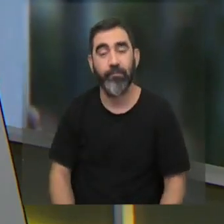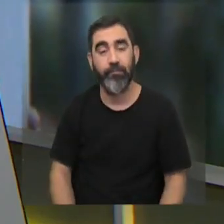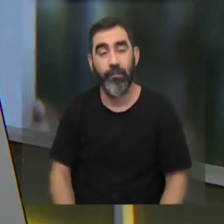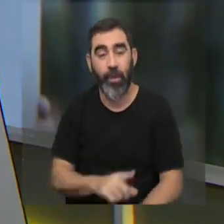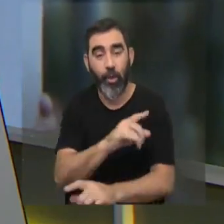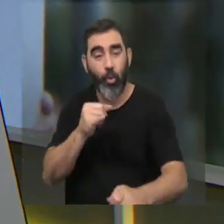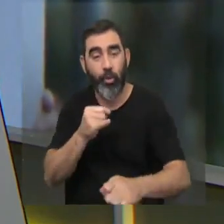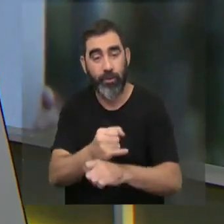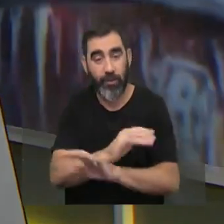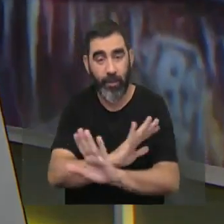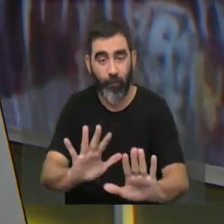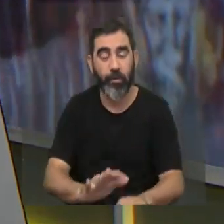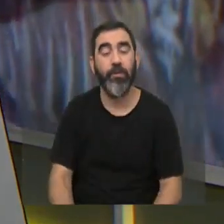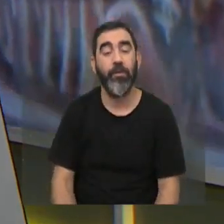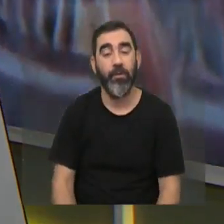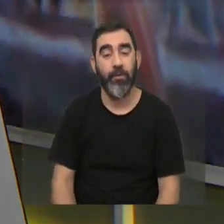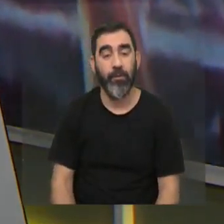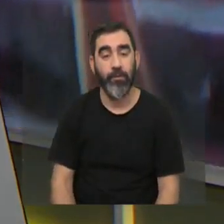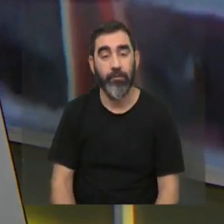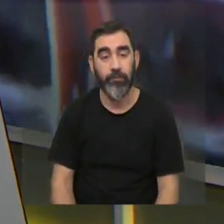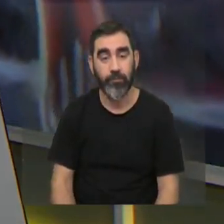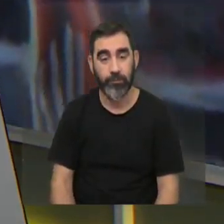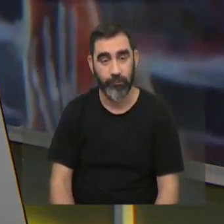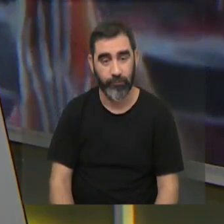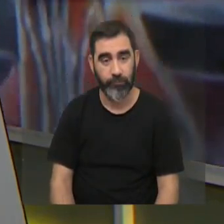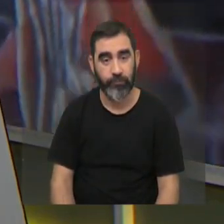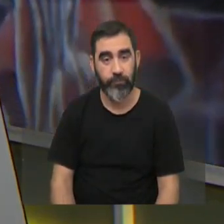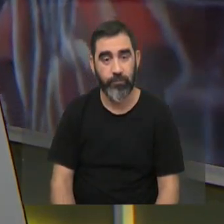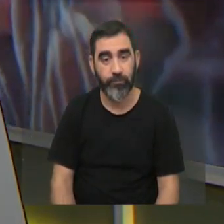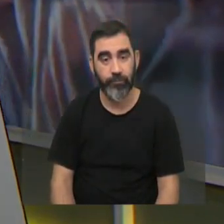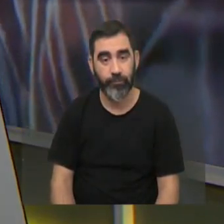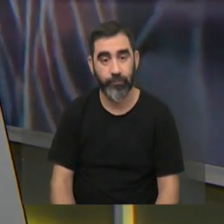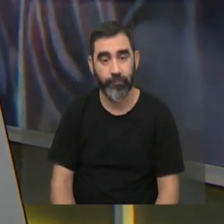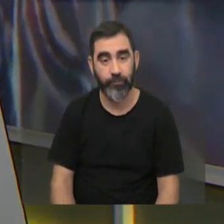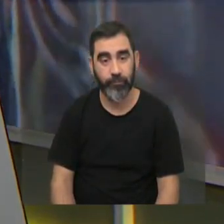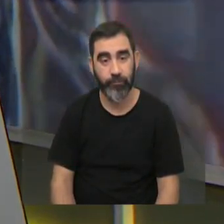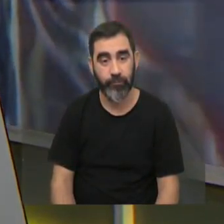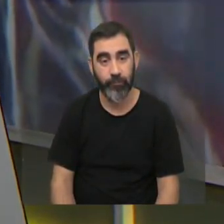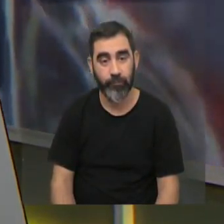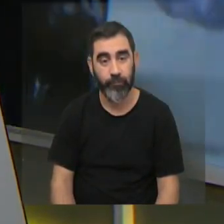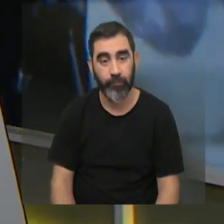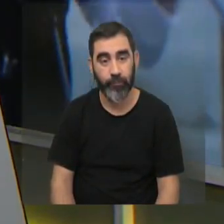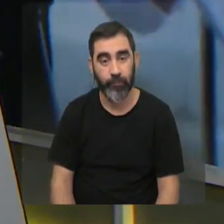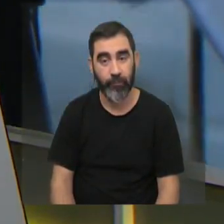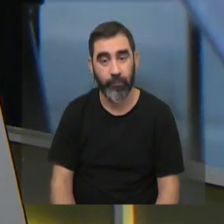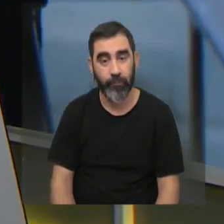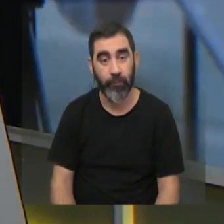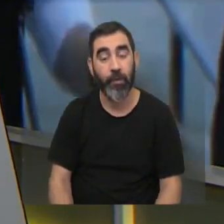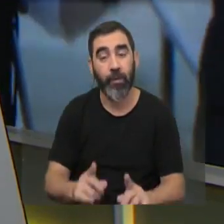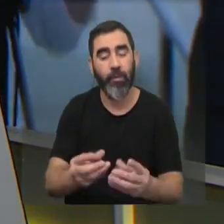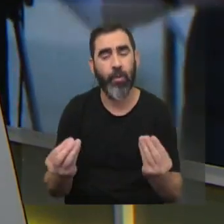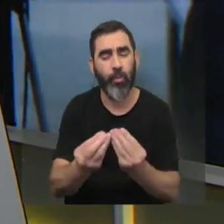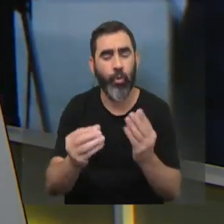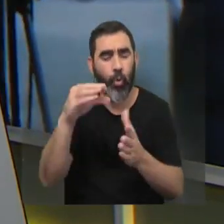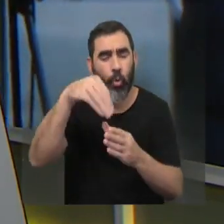y de una buena vez queden nuestras vidas bien protegidas. Con eso vamos a cerrar este Sobre Ciencia. Además, un montón de